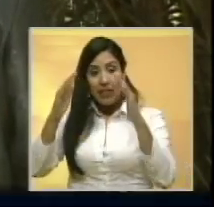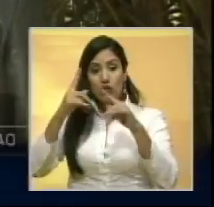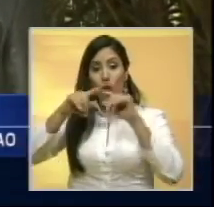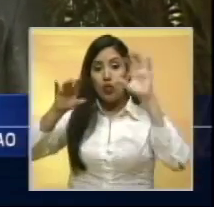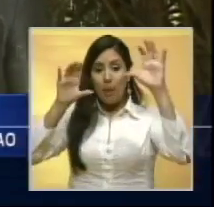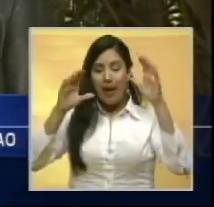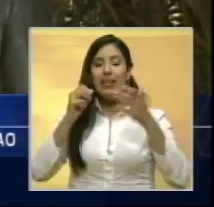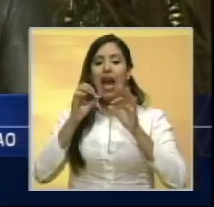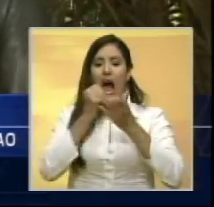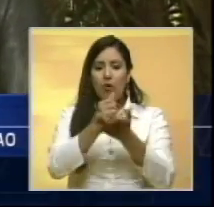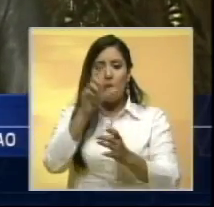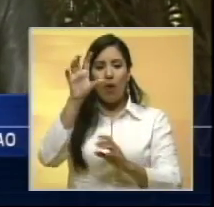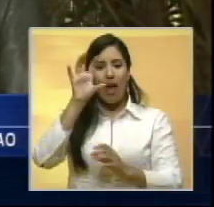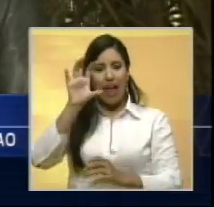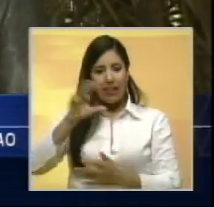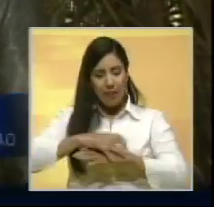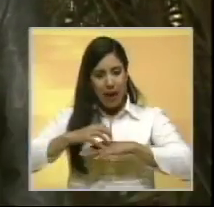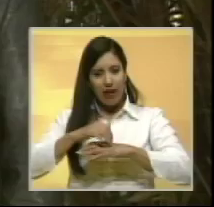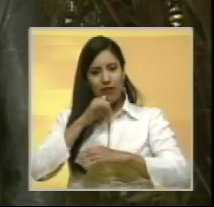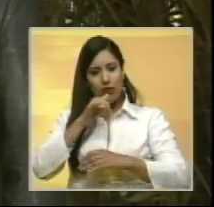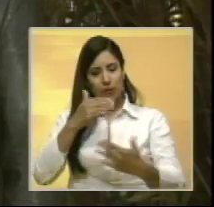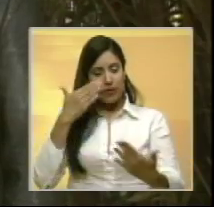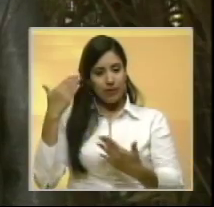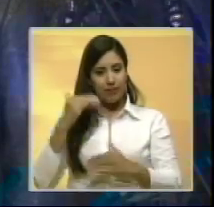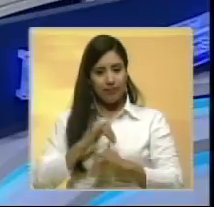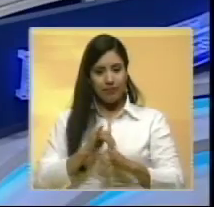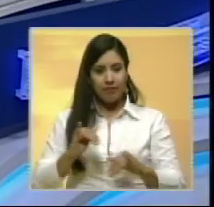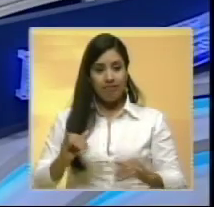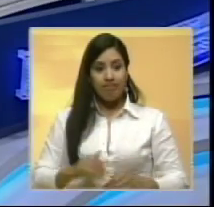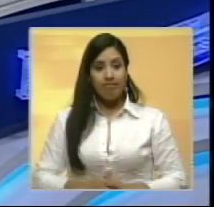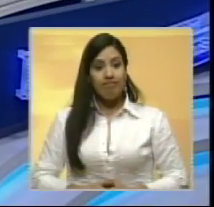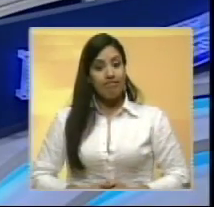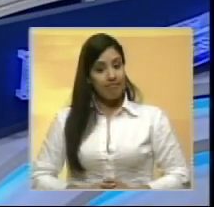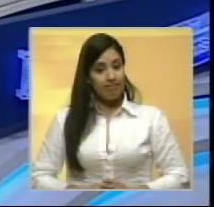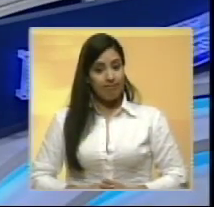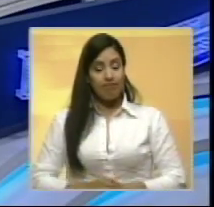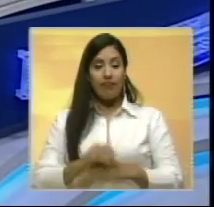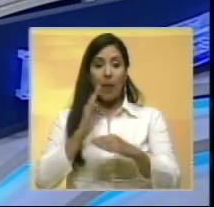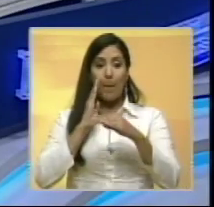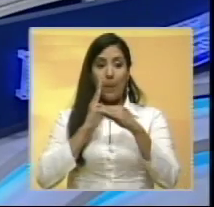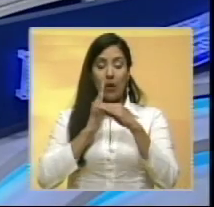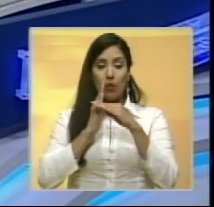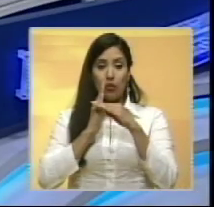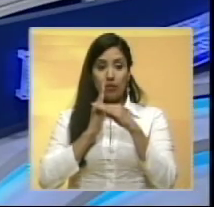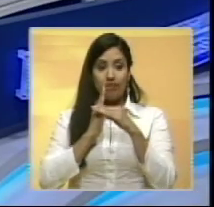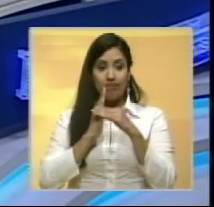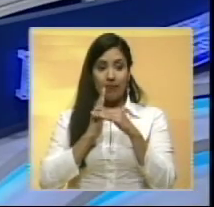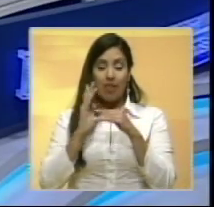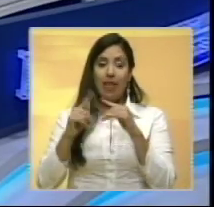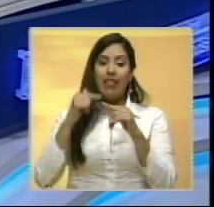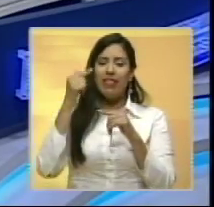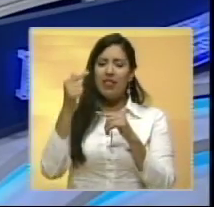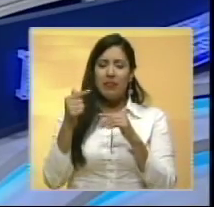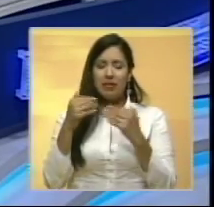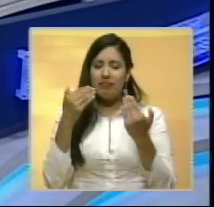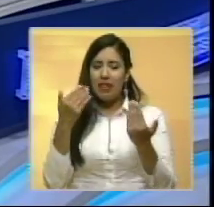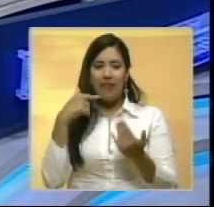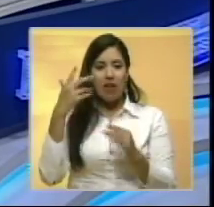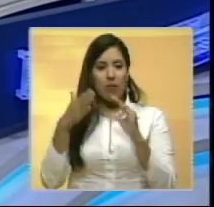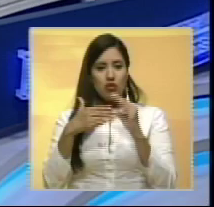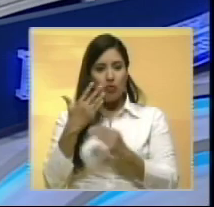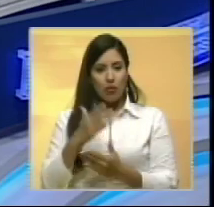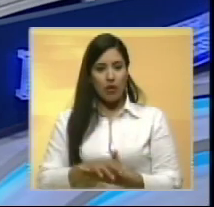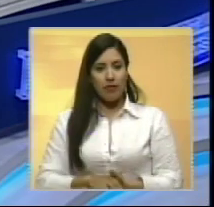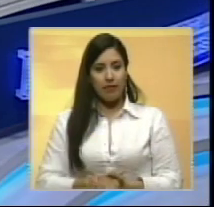exterior. Santiago Gutiérrez, Noticiero Venevisión. Amigos, hacemos una nueva pausa. En la próxima parte, en